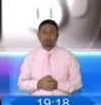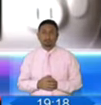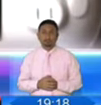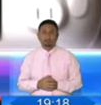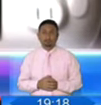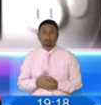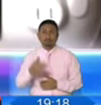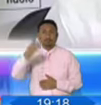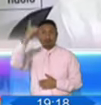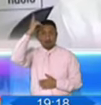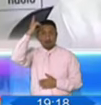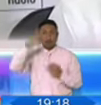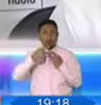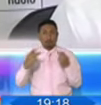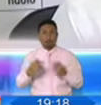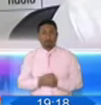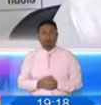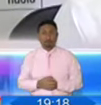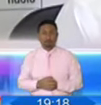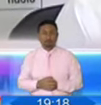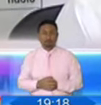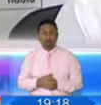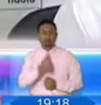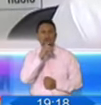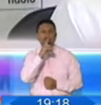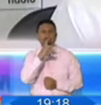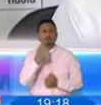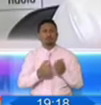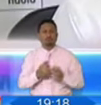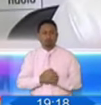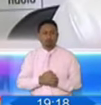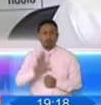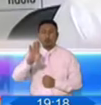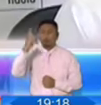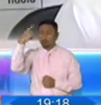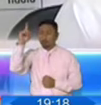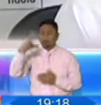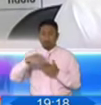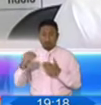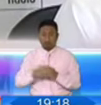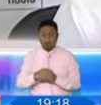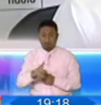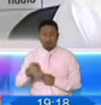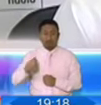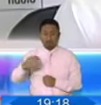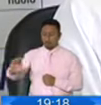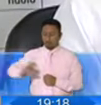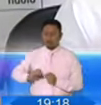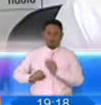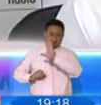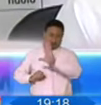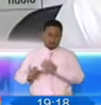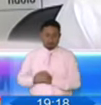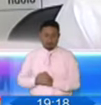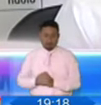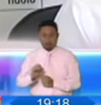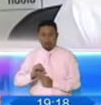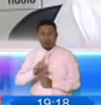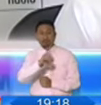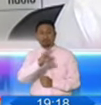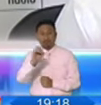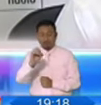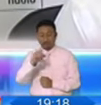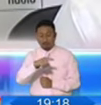deuda pública, ¿quién está en más aprieto? ¿Un señor que debe 4 millones de dólares y gana 5? ¿O uno que debe 100 dólares y está